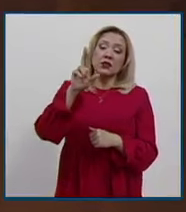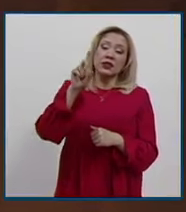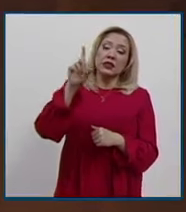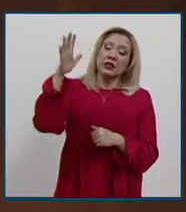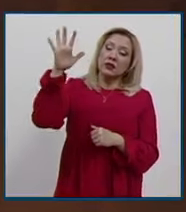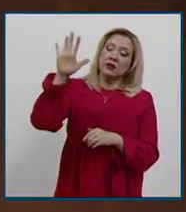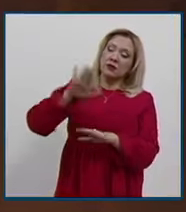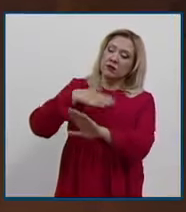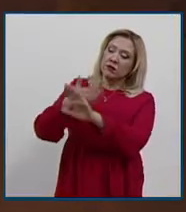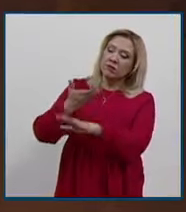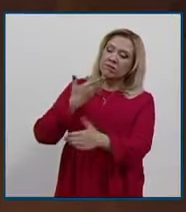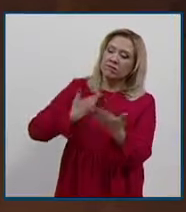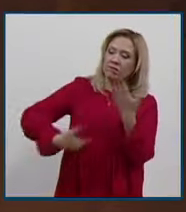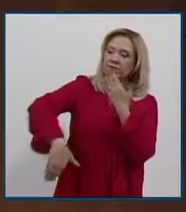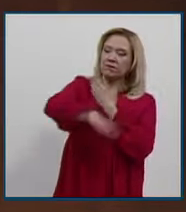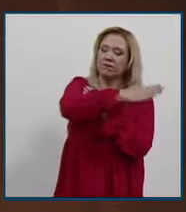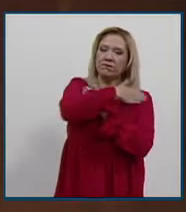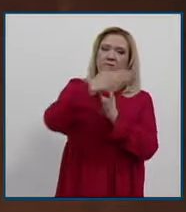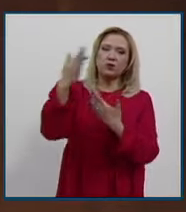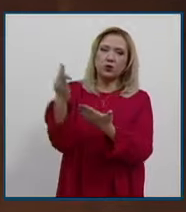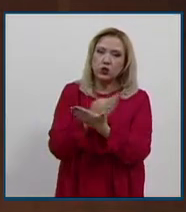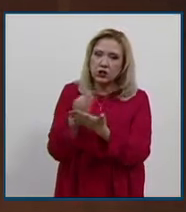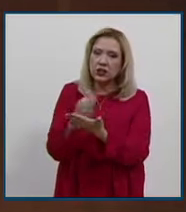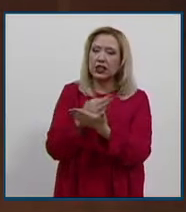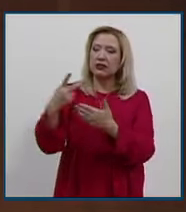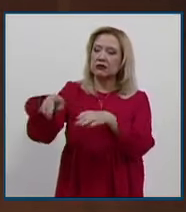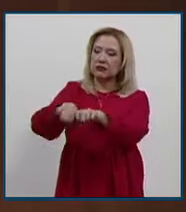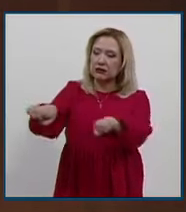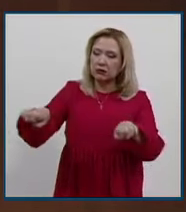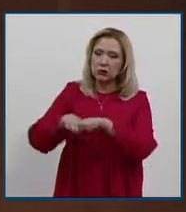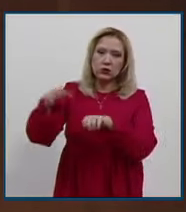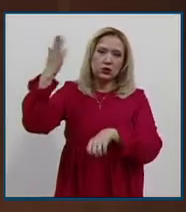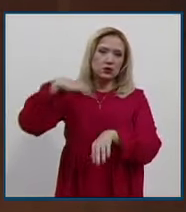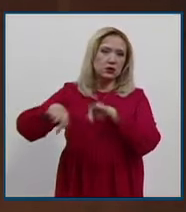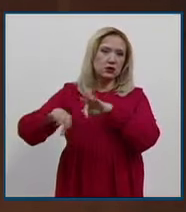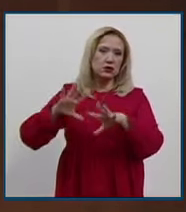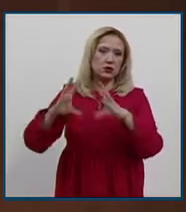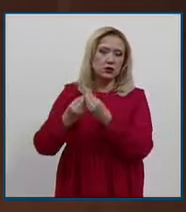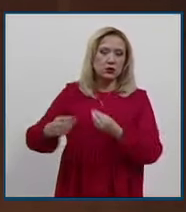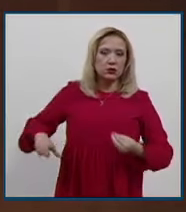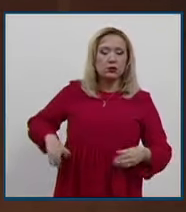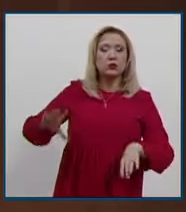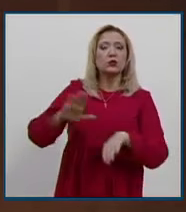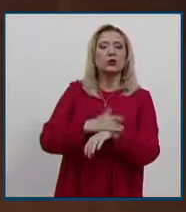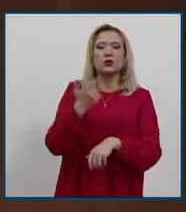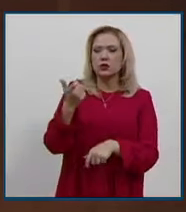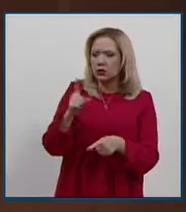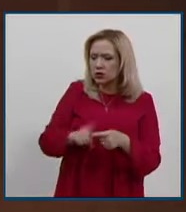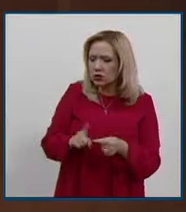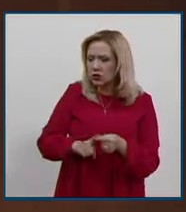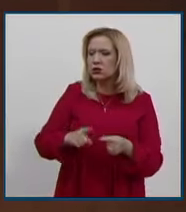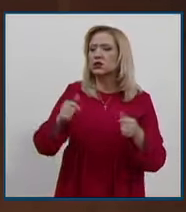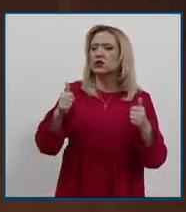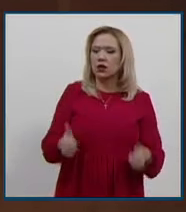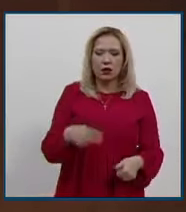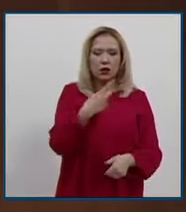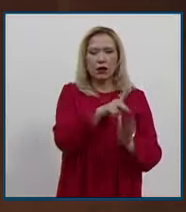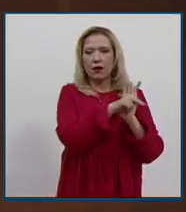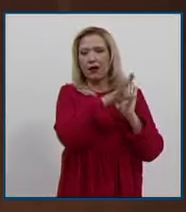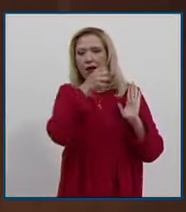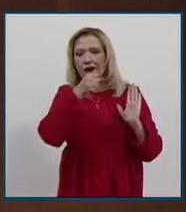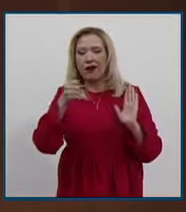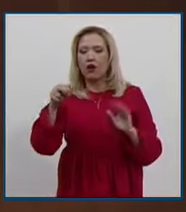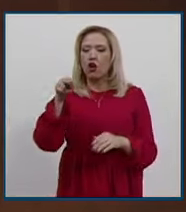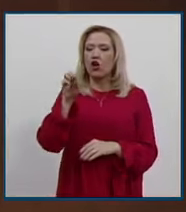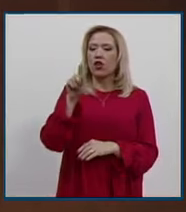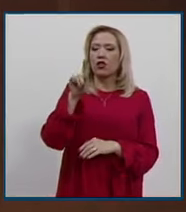contra Claudia sham morena y funcionarios del Gobierno Federal por el supuesto desvío de recursos de la agencia notimex para